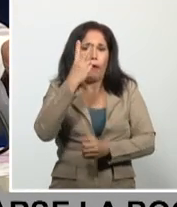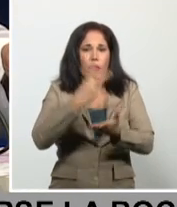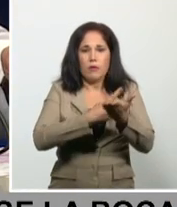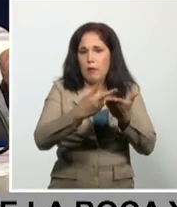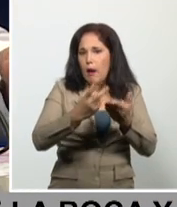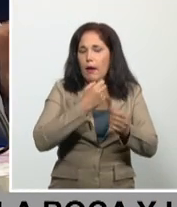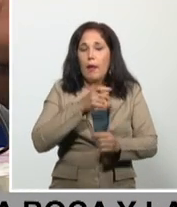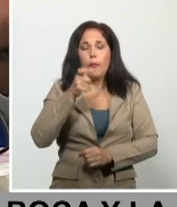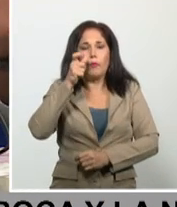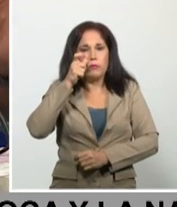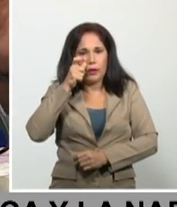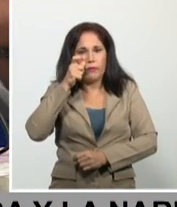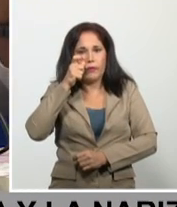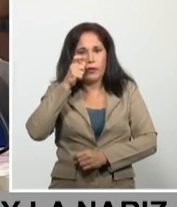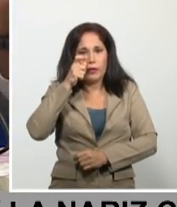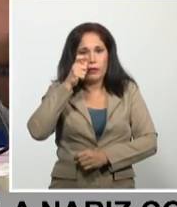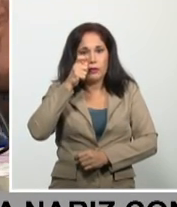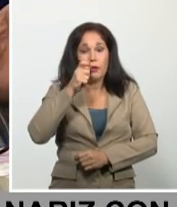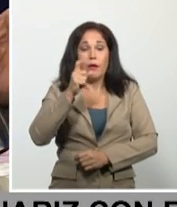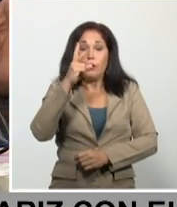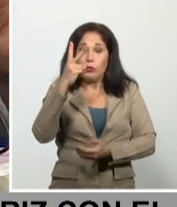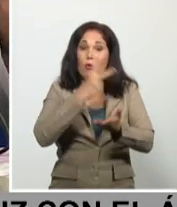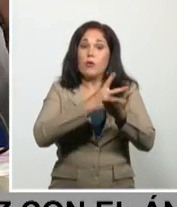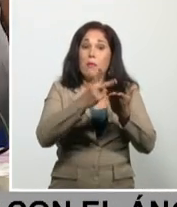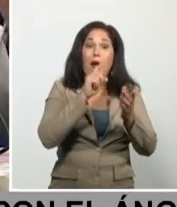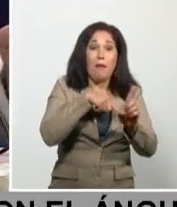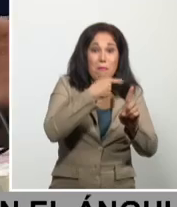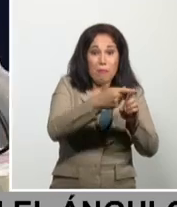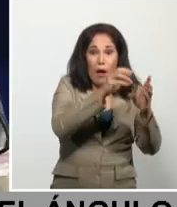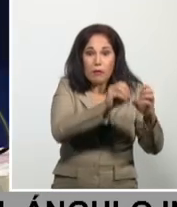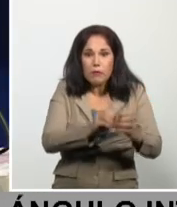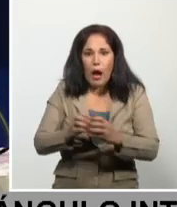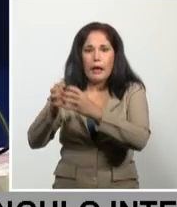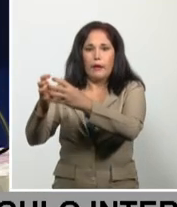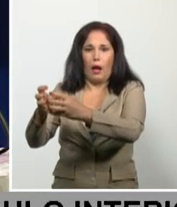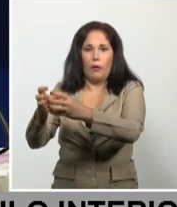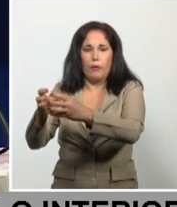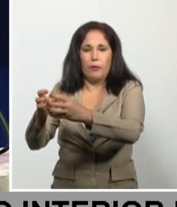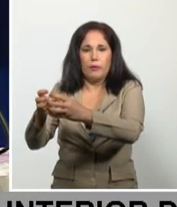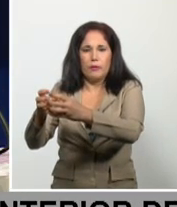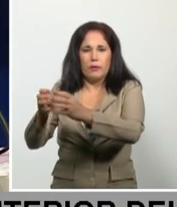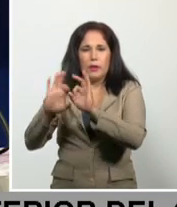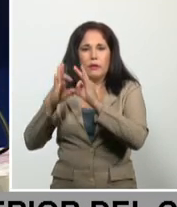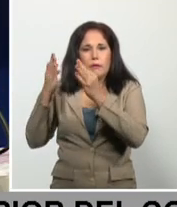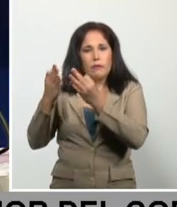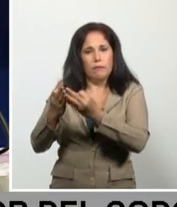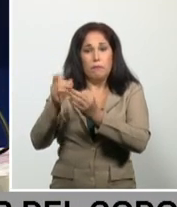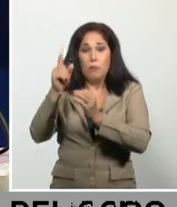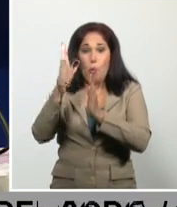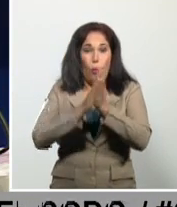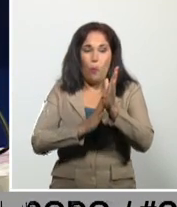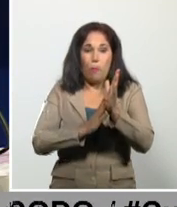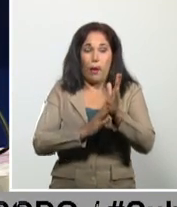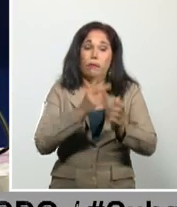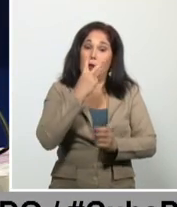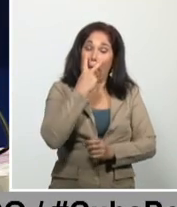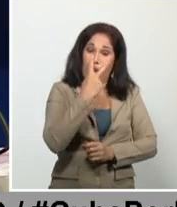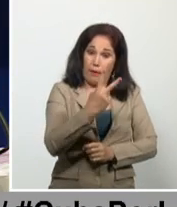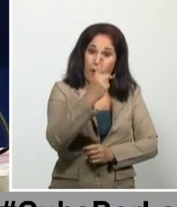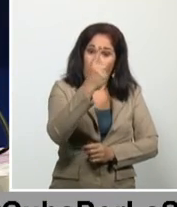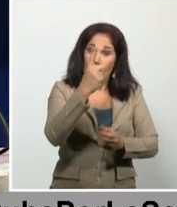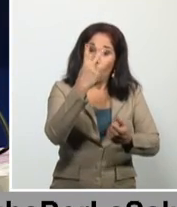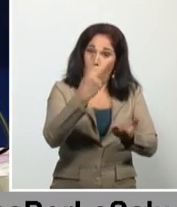una vigilancia durante 14 días más, aislados de su familia, Por eso